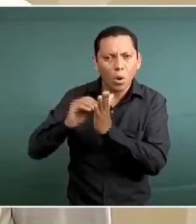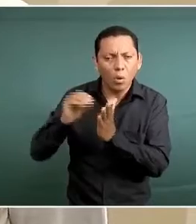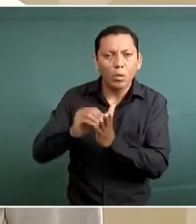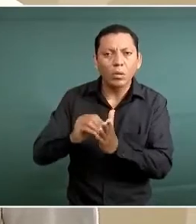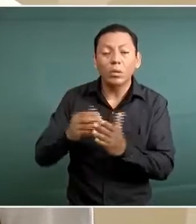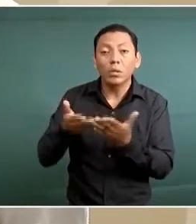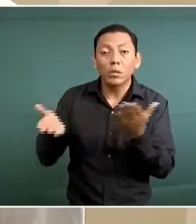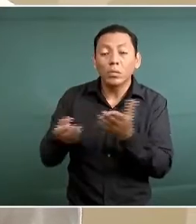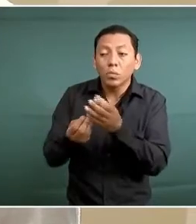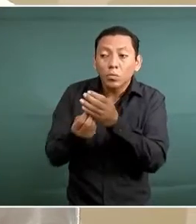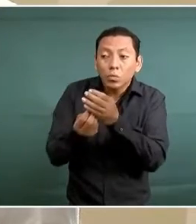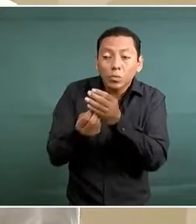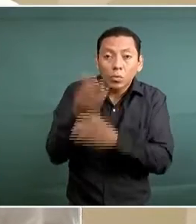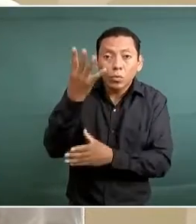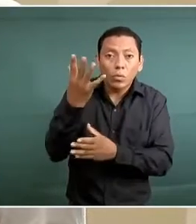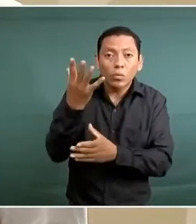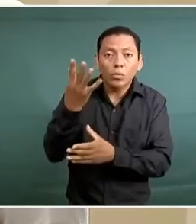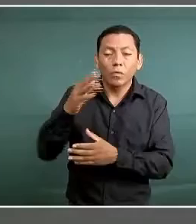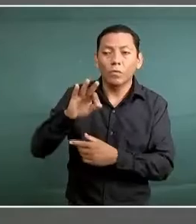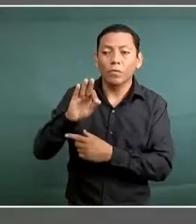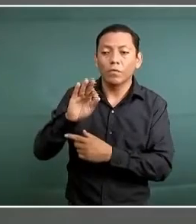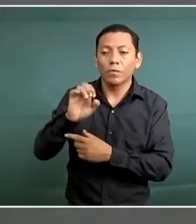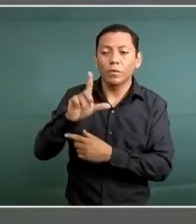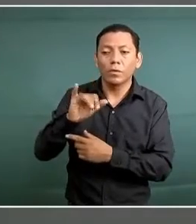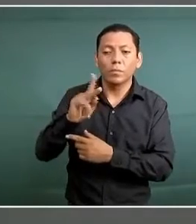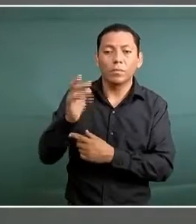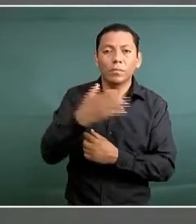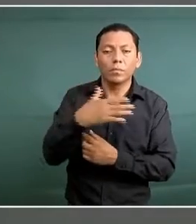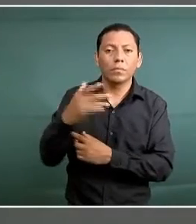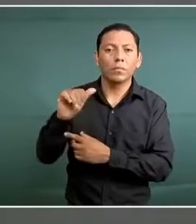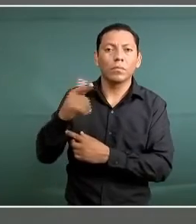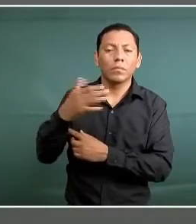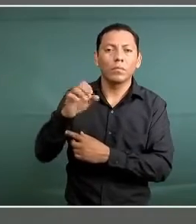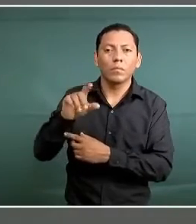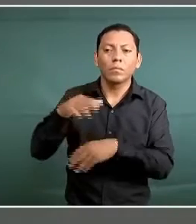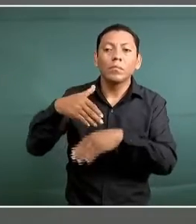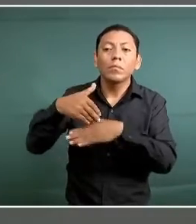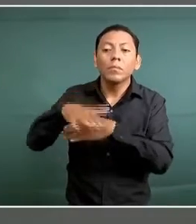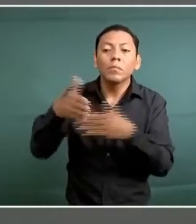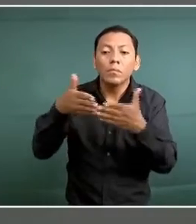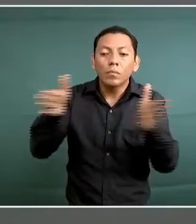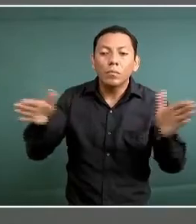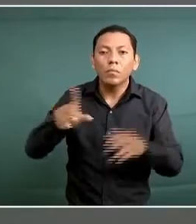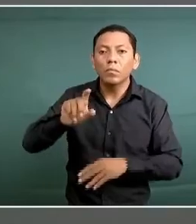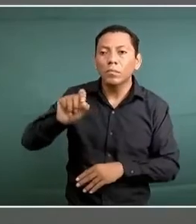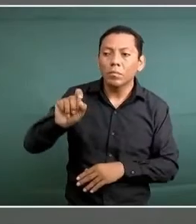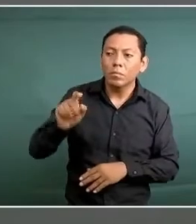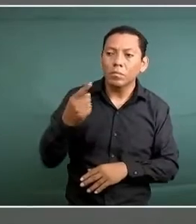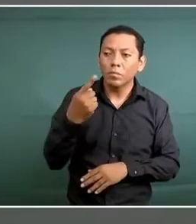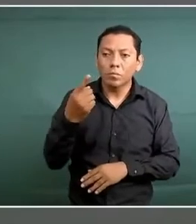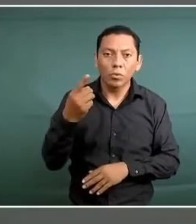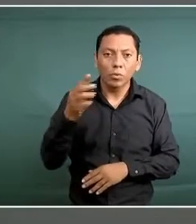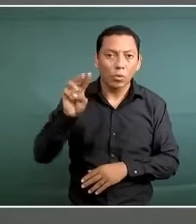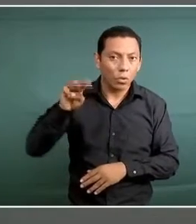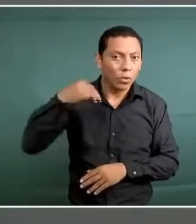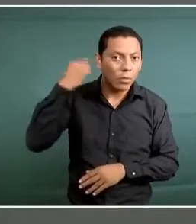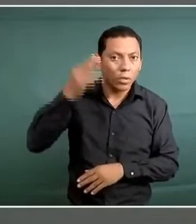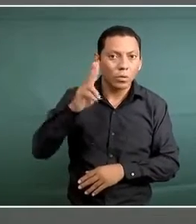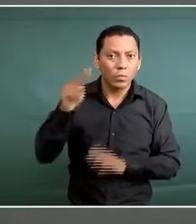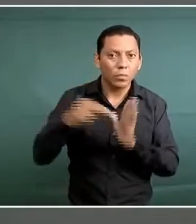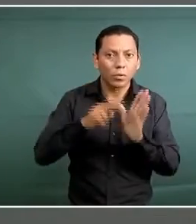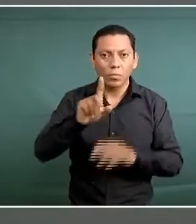nuevo aeropuerto Felipe Ángeles que lo vamos a inaugurar el día 21 de marzo del